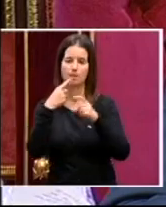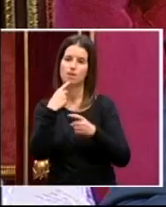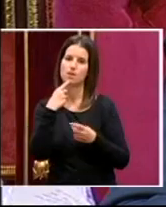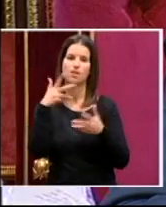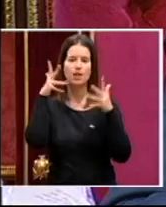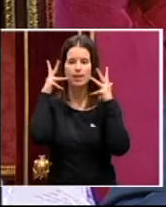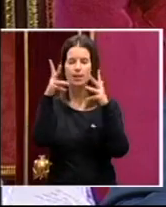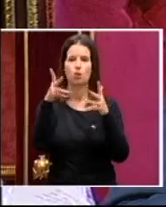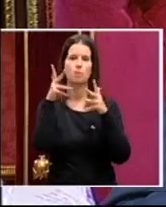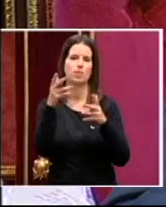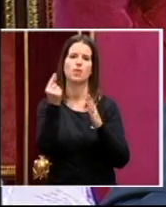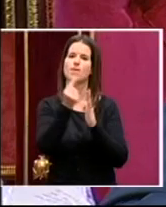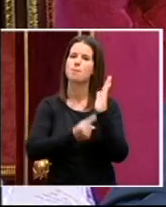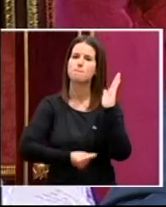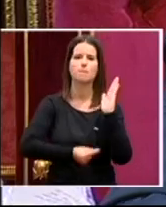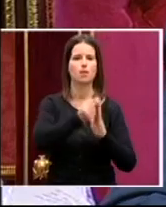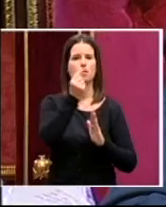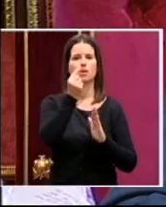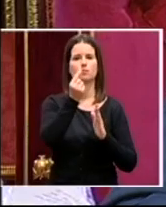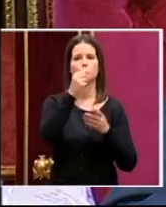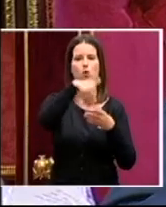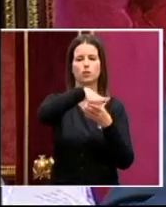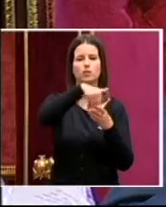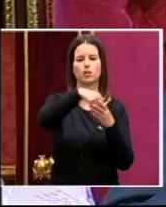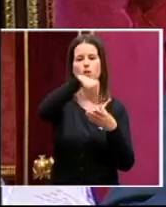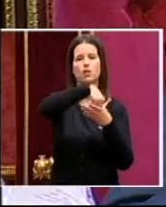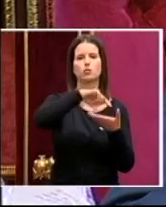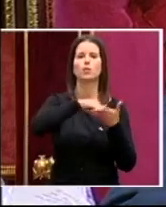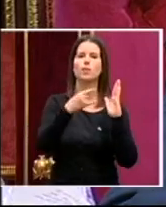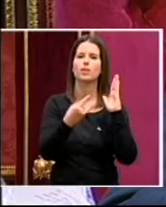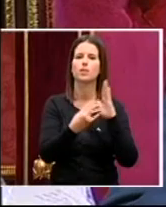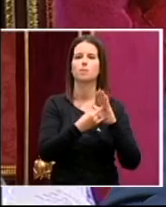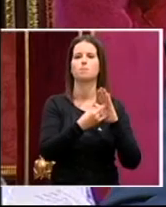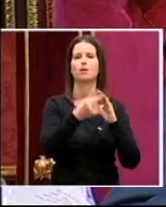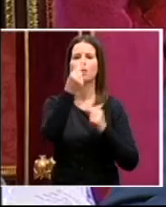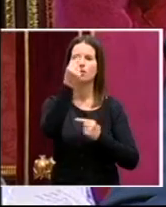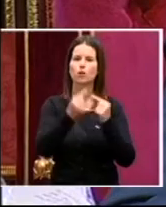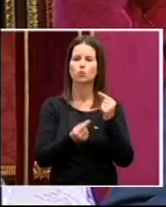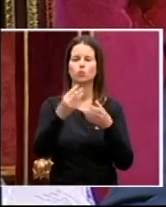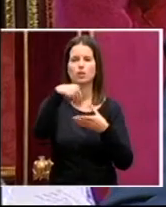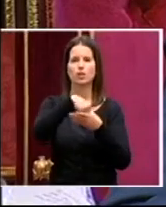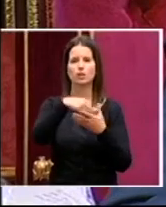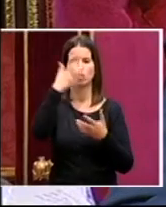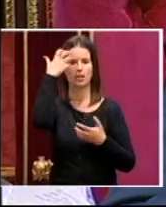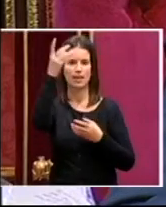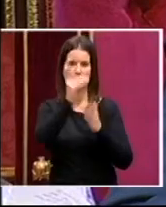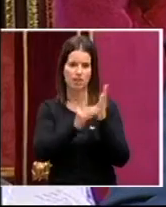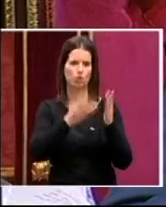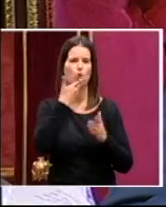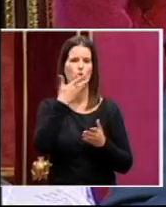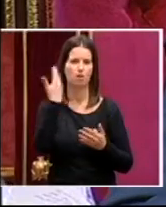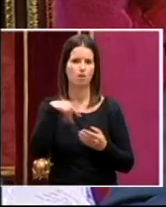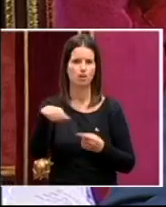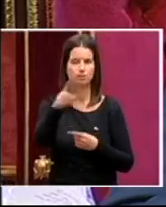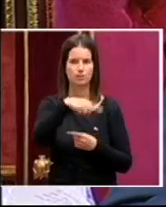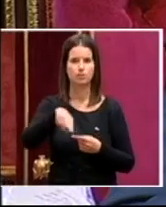recomendable la adopción de aquellas medidas contenidas en el plan de ajuste elaborado en el marco del decreto conocido por todos